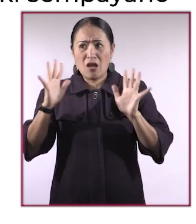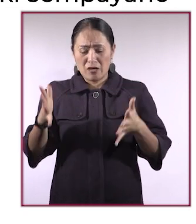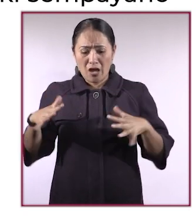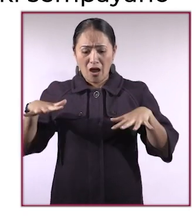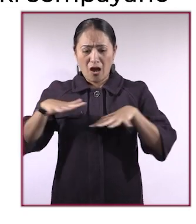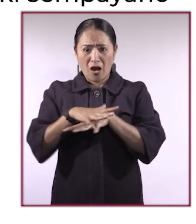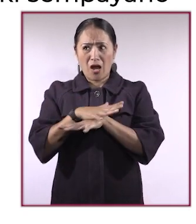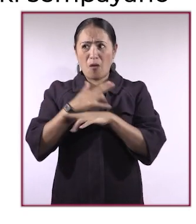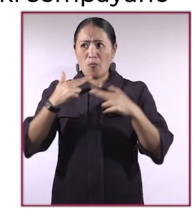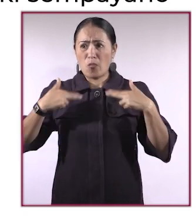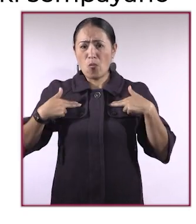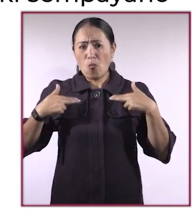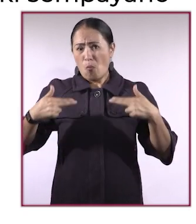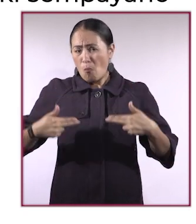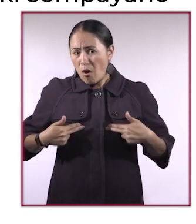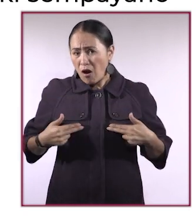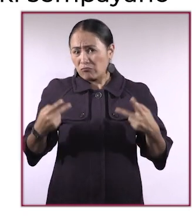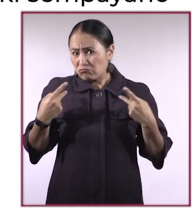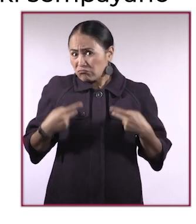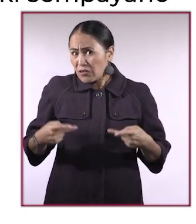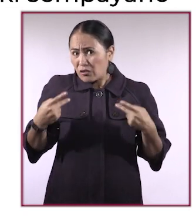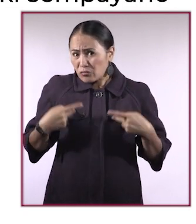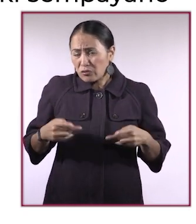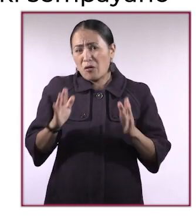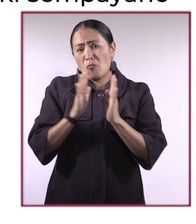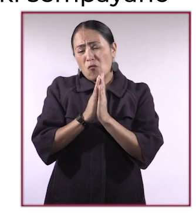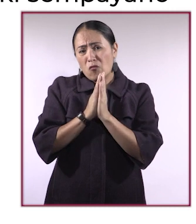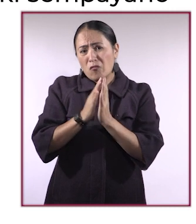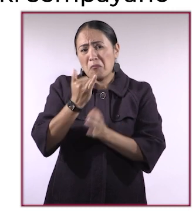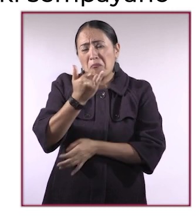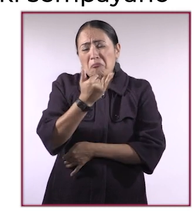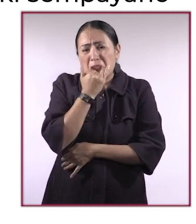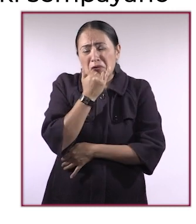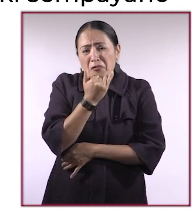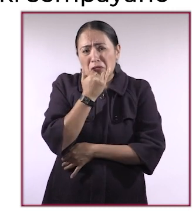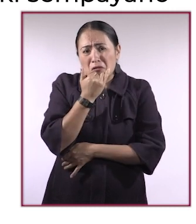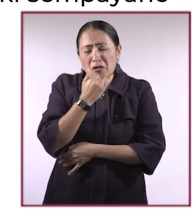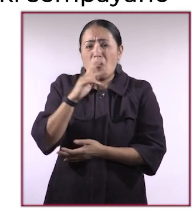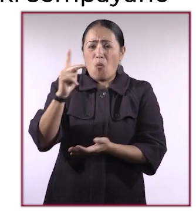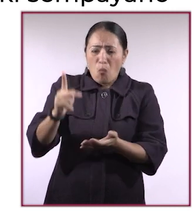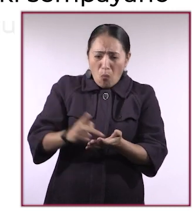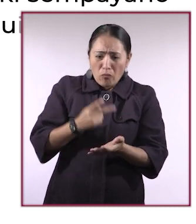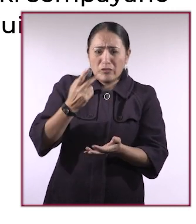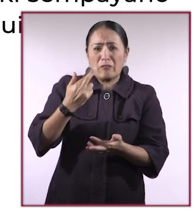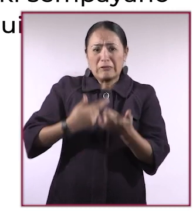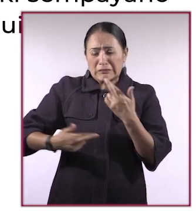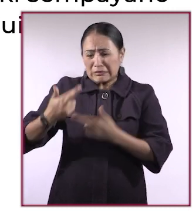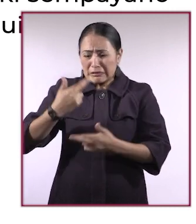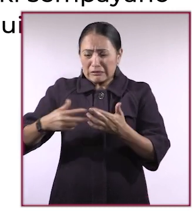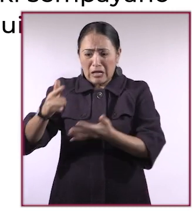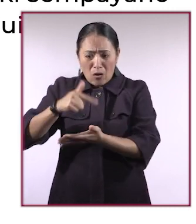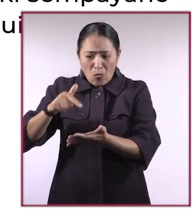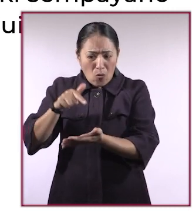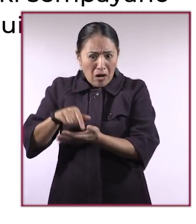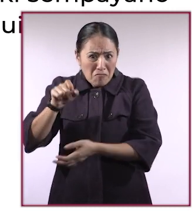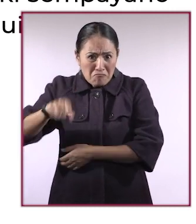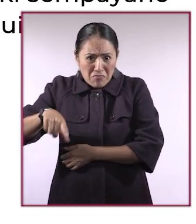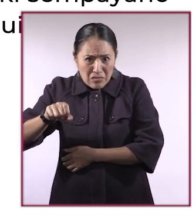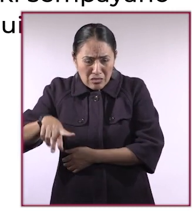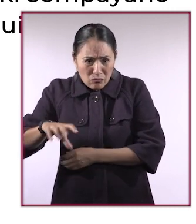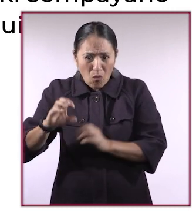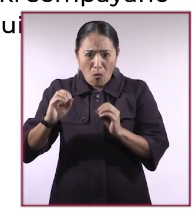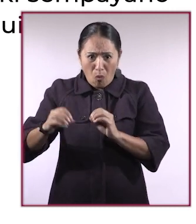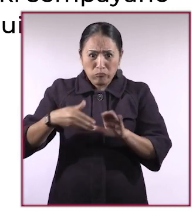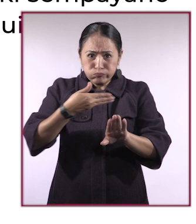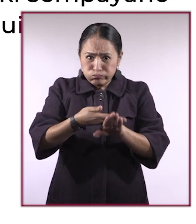amanecido, tuvieron que transformarse nuevamente, que los perdonara y que prometían jamás regresar por esos lugares